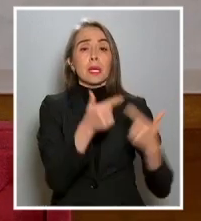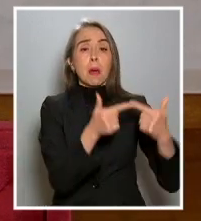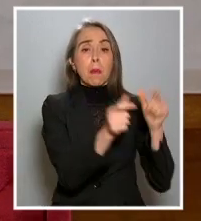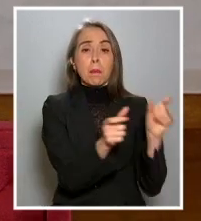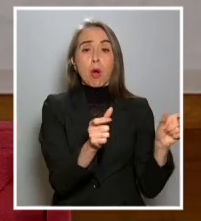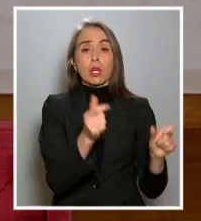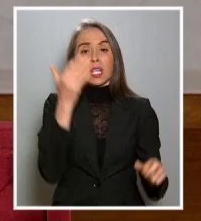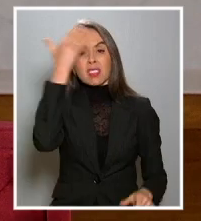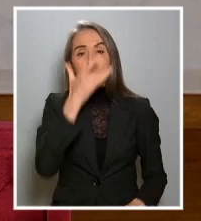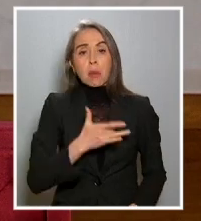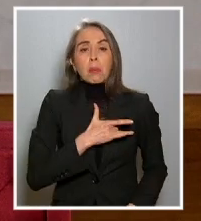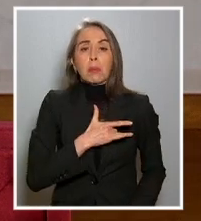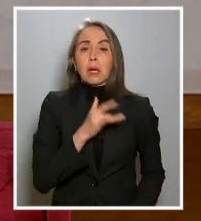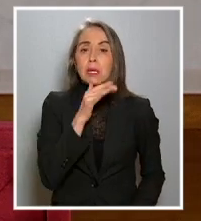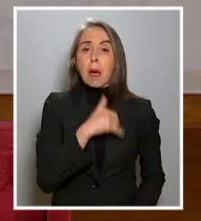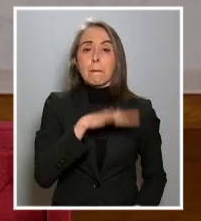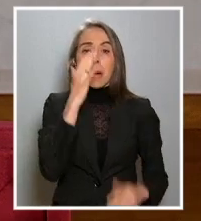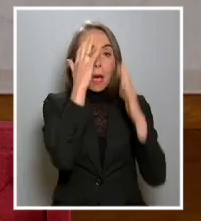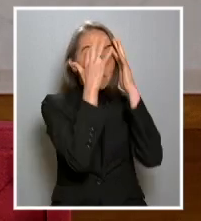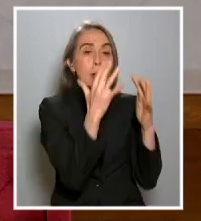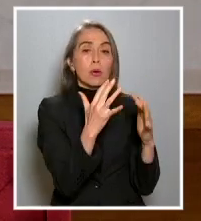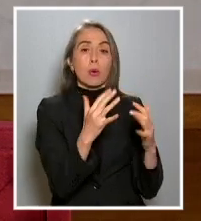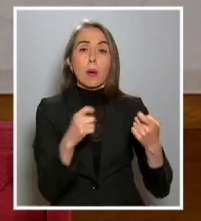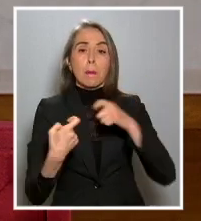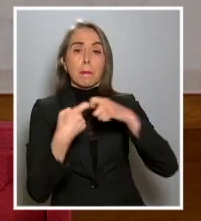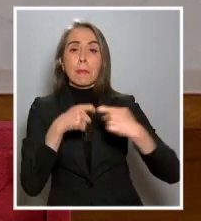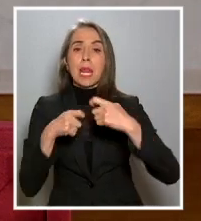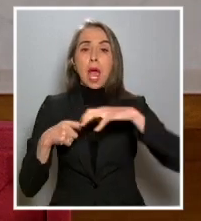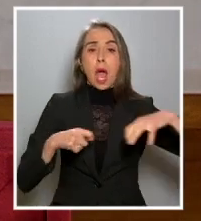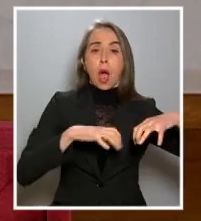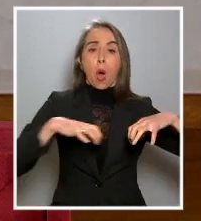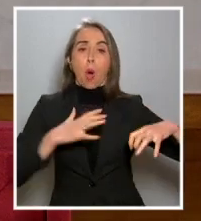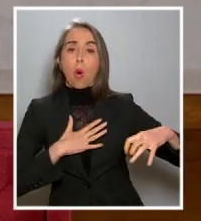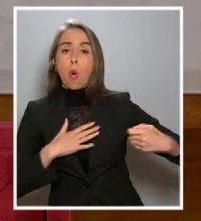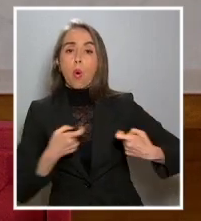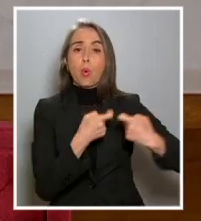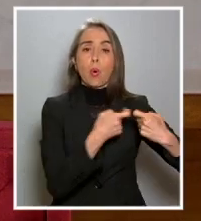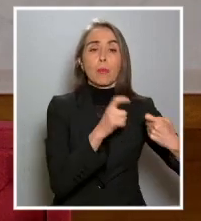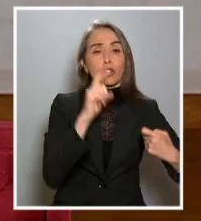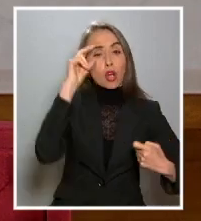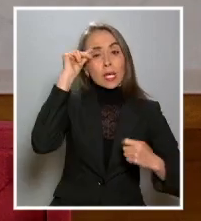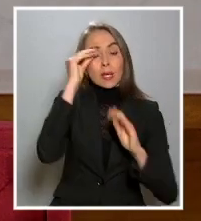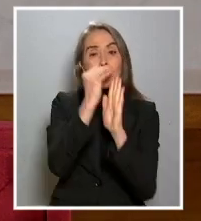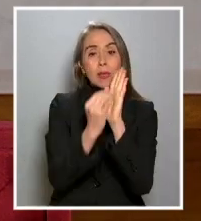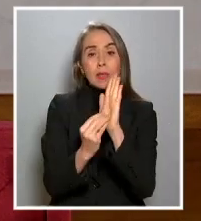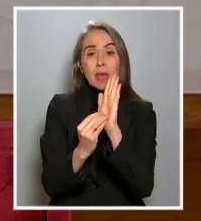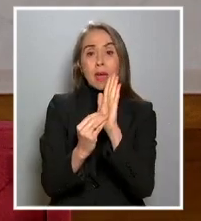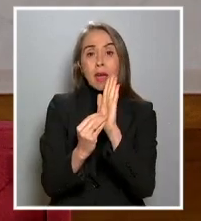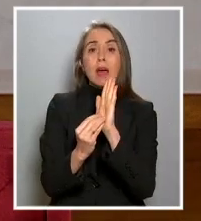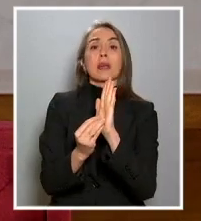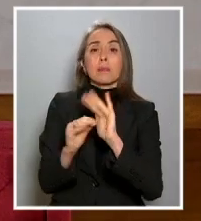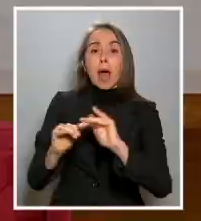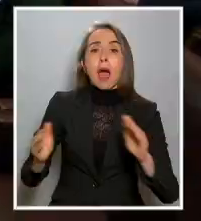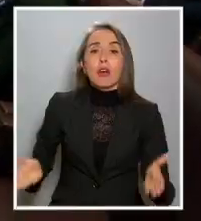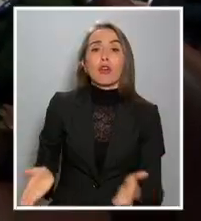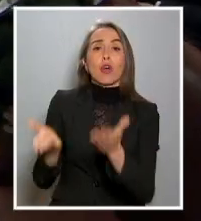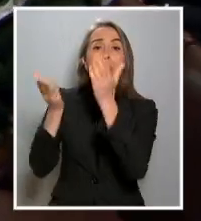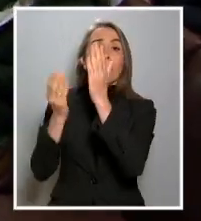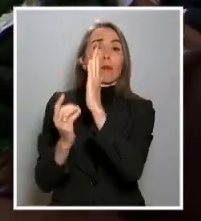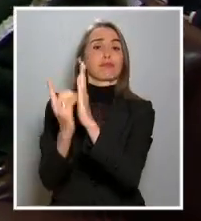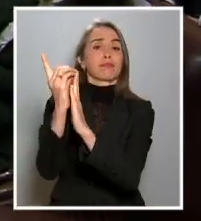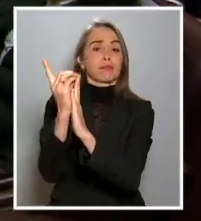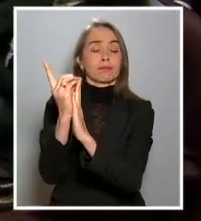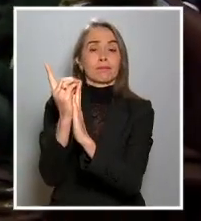política, que pareciera más preocupada de pelear entre bandos que de idear medidas creativas para salir adelante. Como